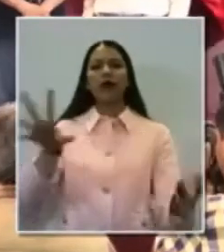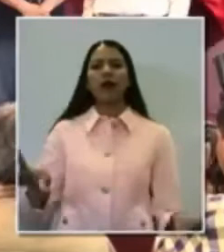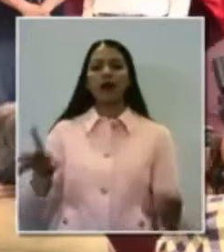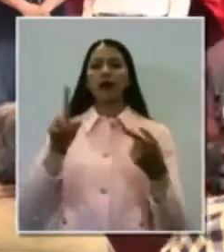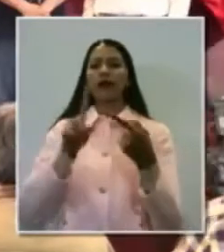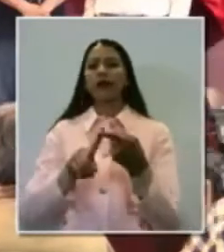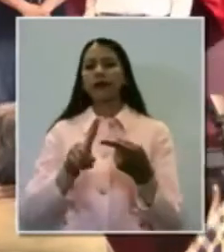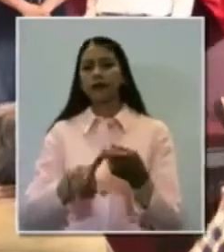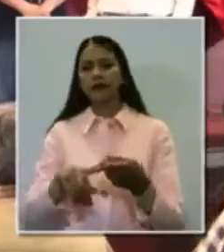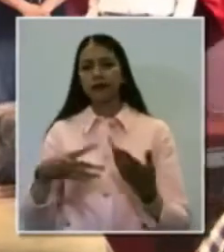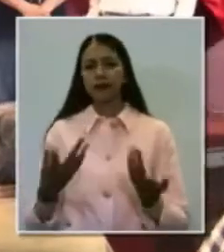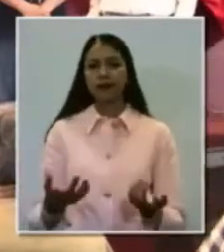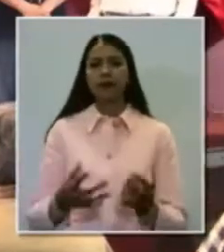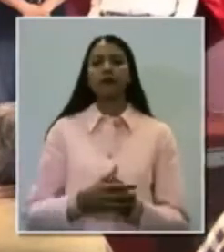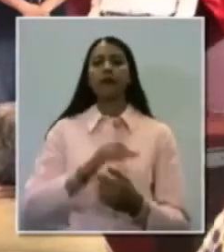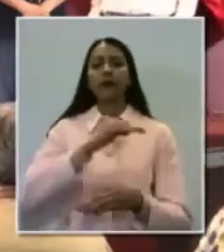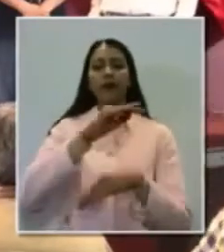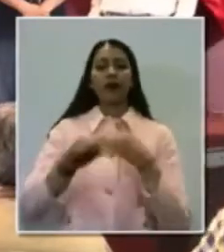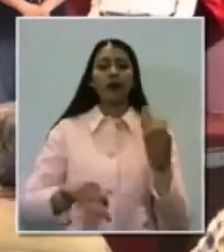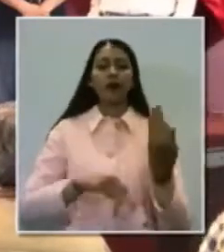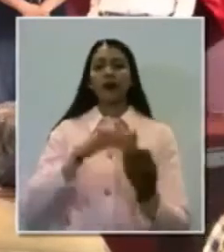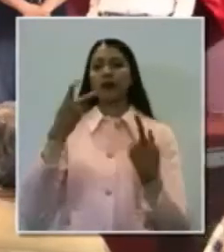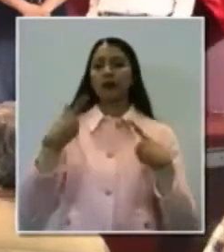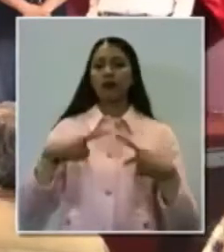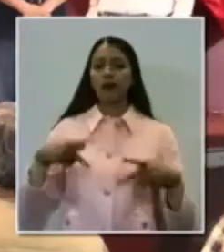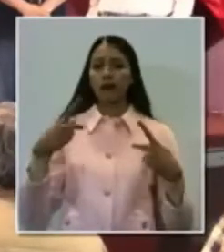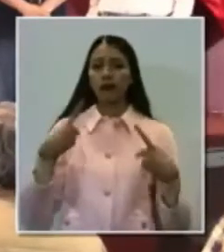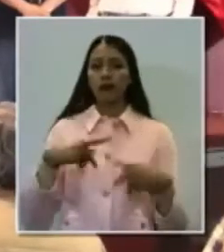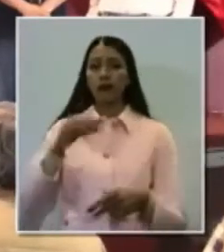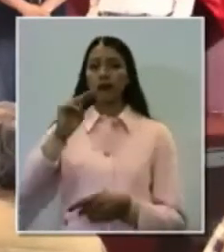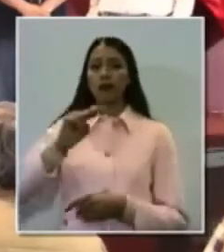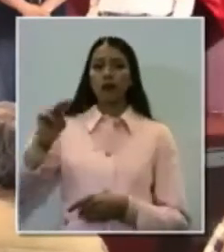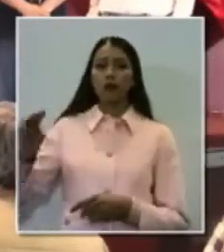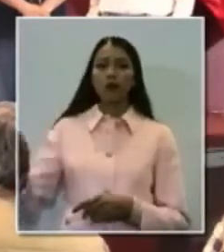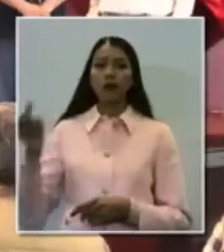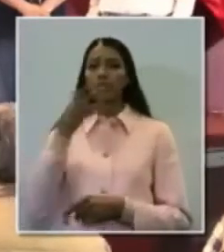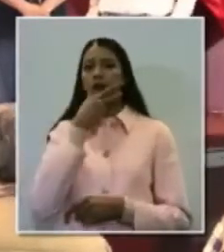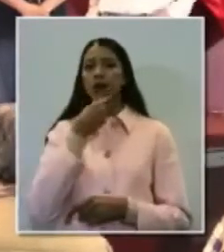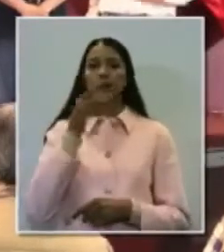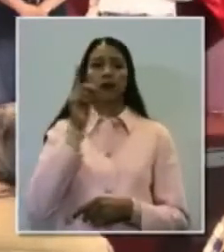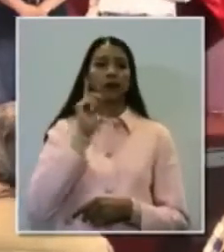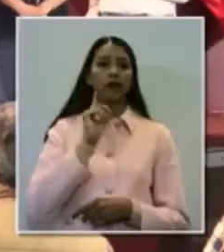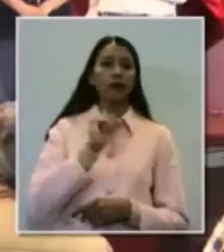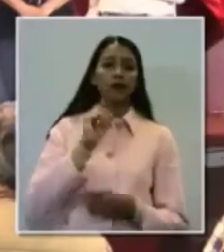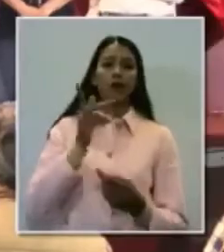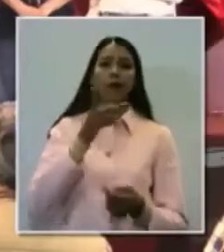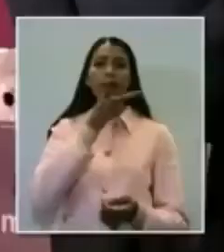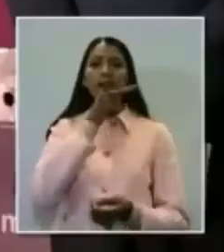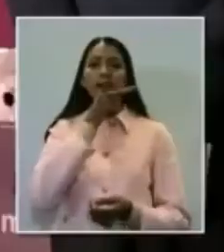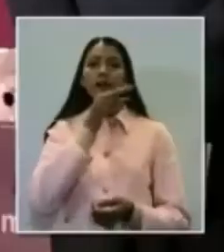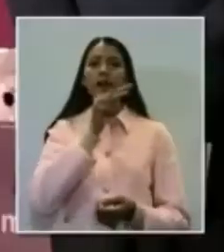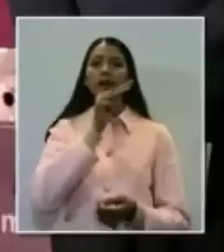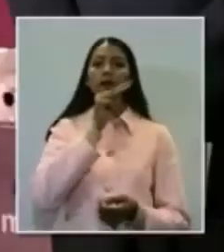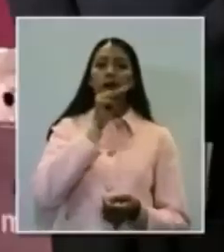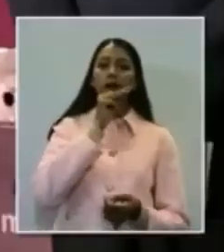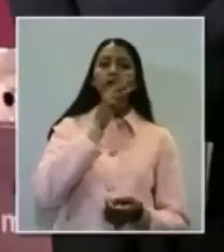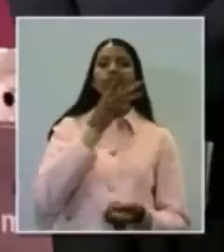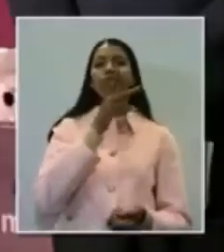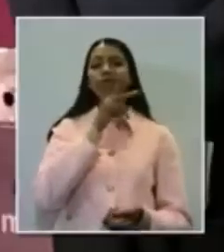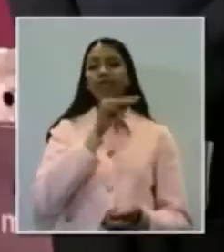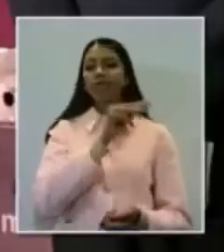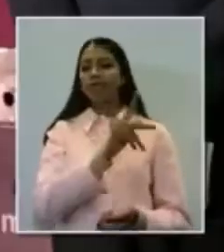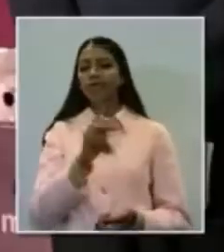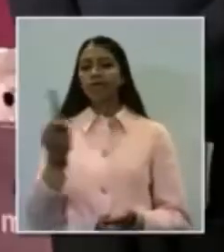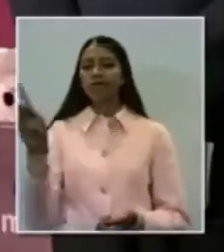está dirigida a todos los ciudadanos, a todos los michoacanos, las michoacanas, a los padres de familia, a las madres de familia, a